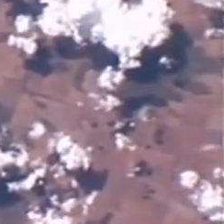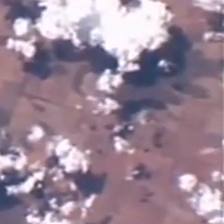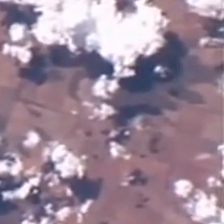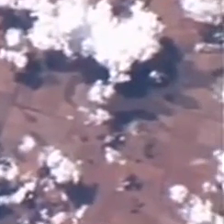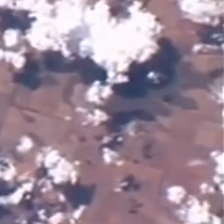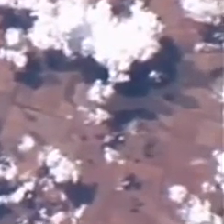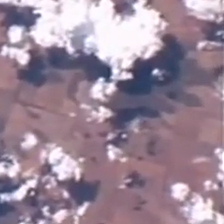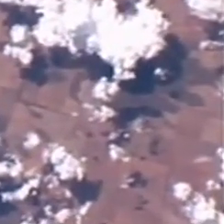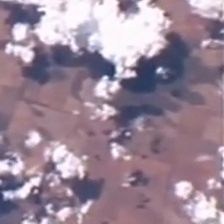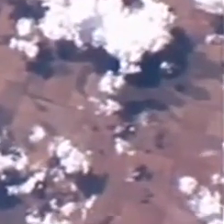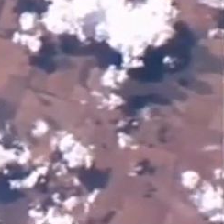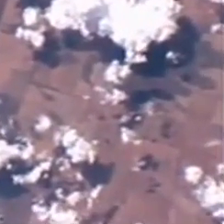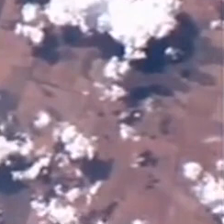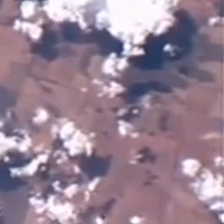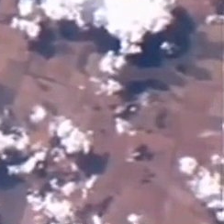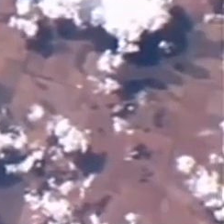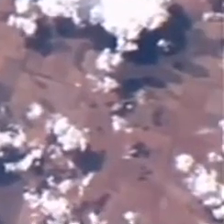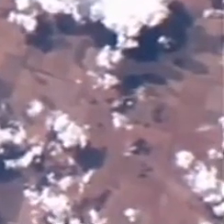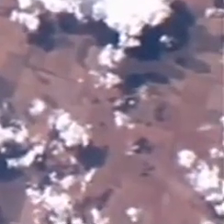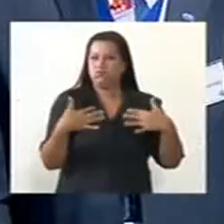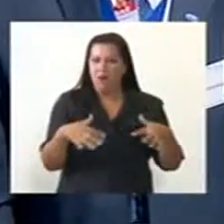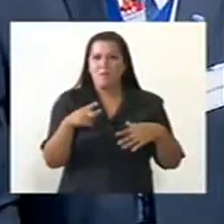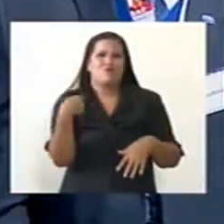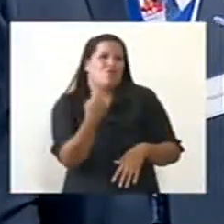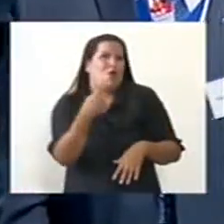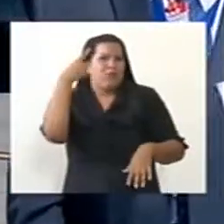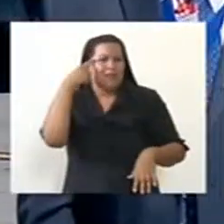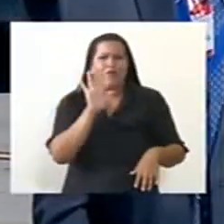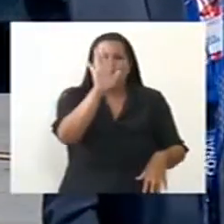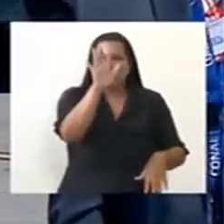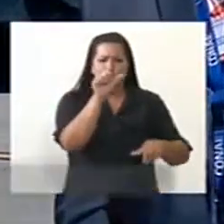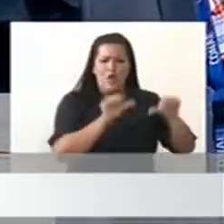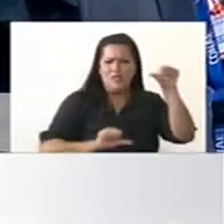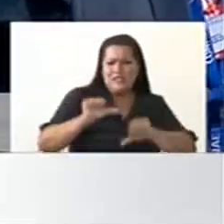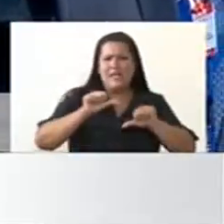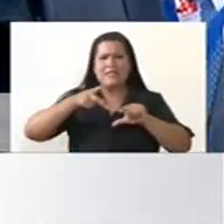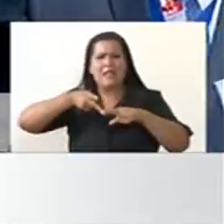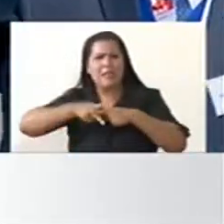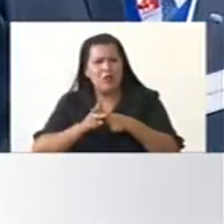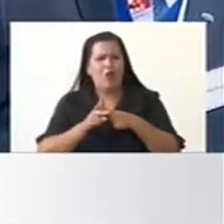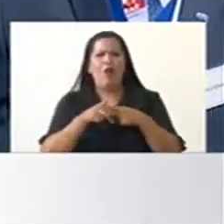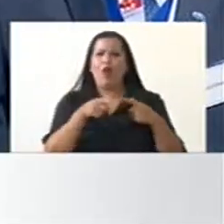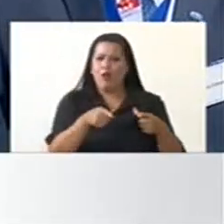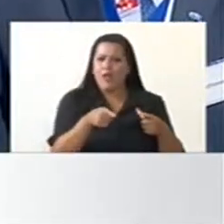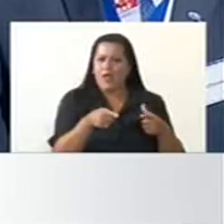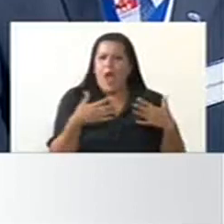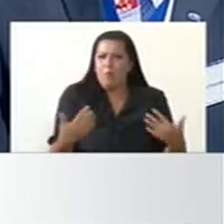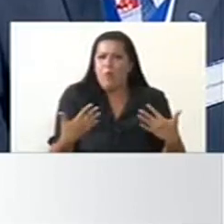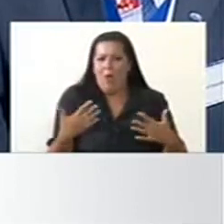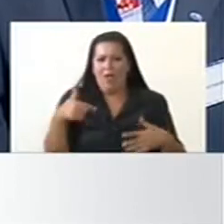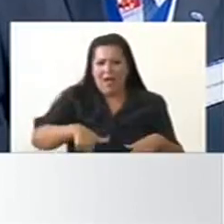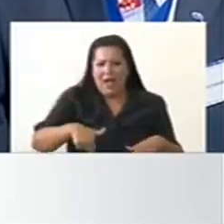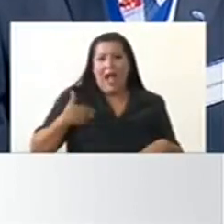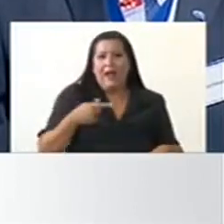información para el control de fronteras terrestres y marítimas. La ciencia y la tecnología se constituyen para este